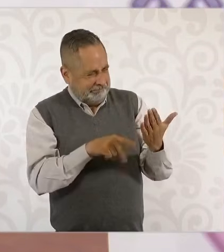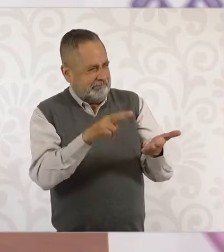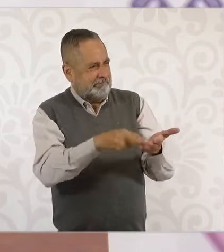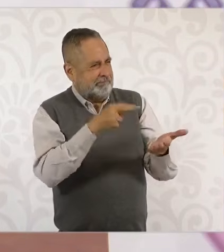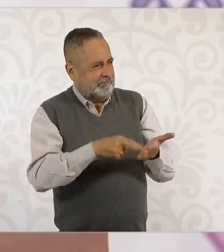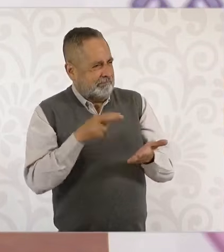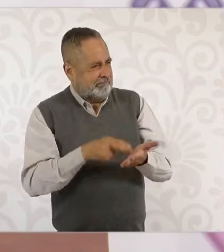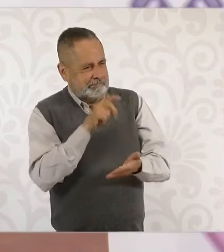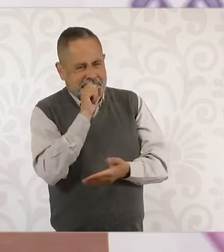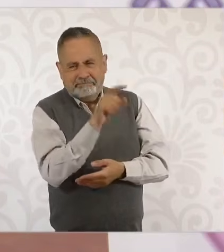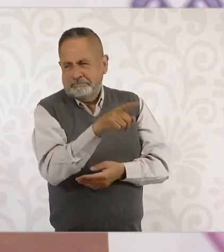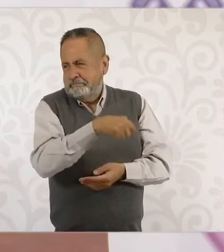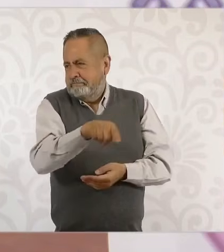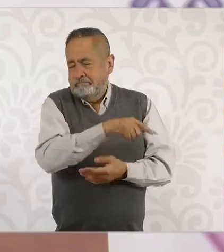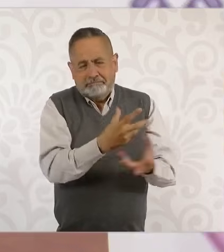esta